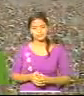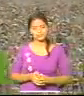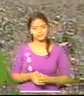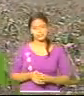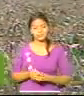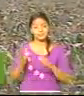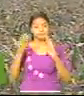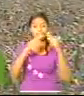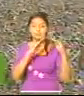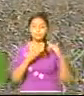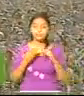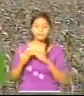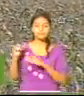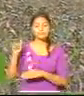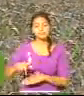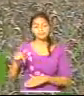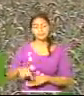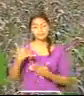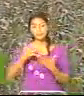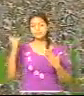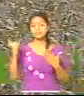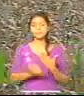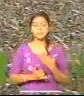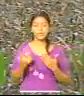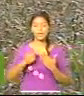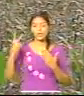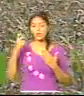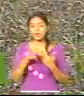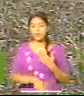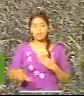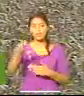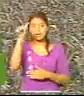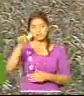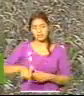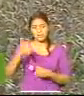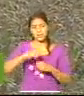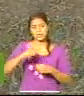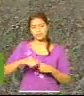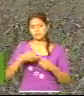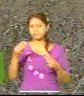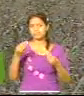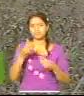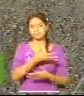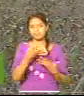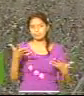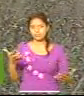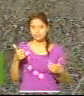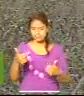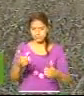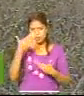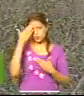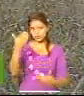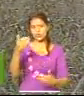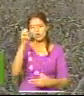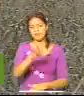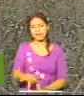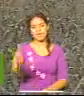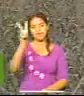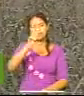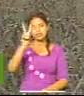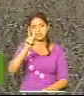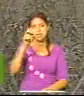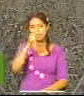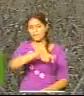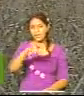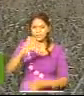comuneros y comuneras acá del gran proyecto Planicie de Maracaibo. ¿Cómo están, compatriotas? ¿Cómo están ustedes? Un saludo para todo Venezuela. Estos